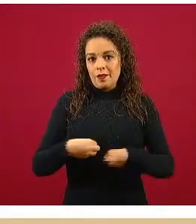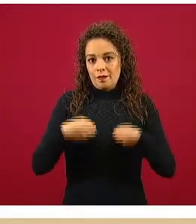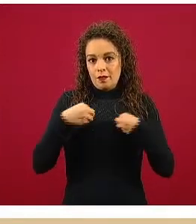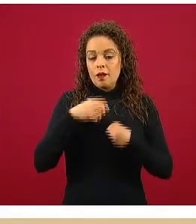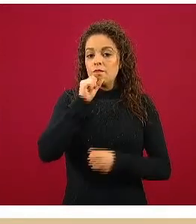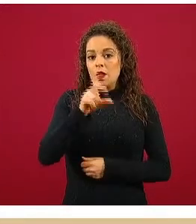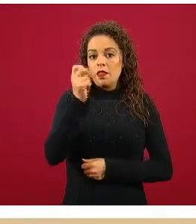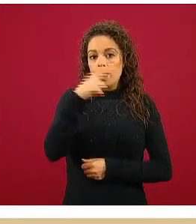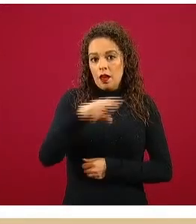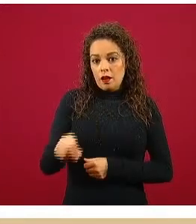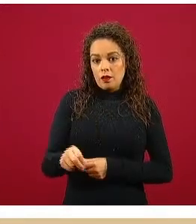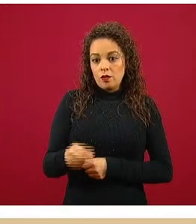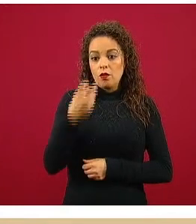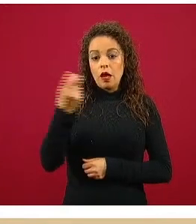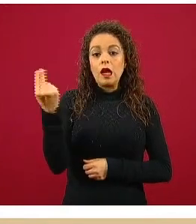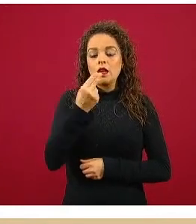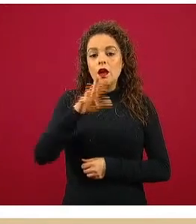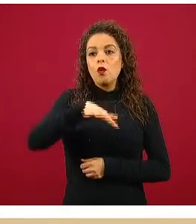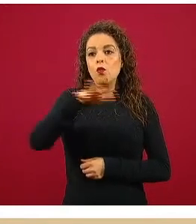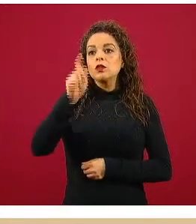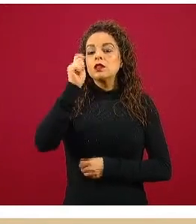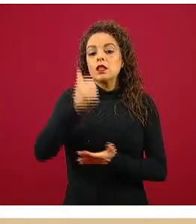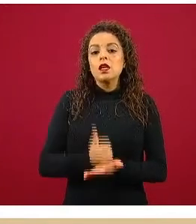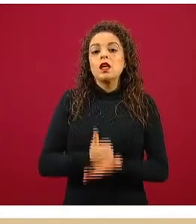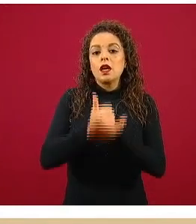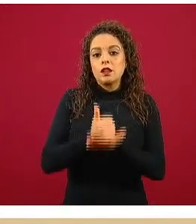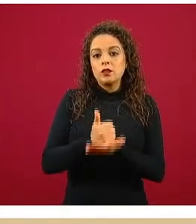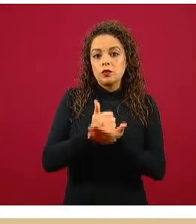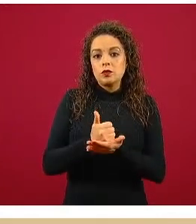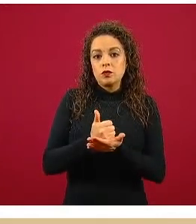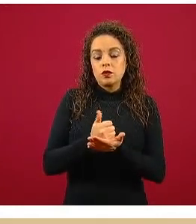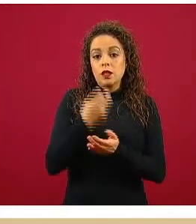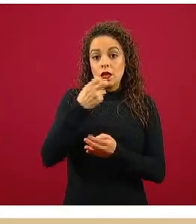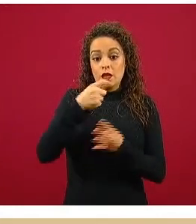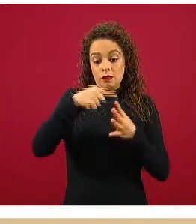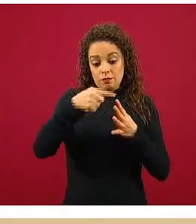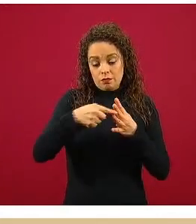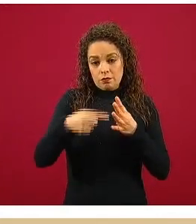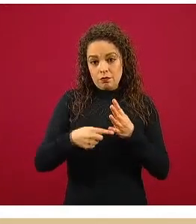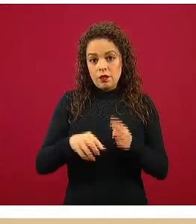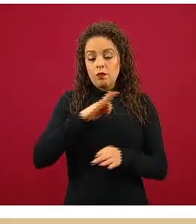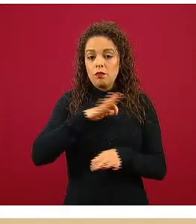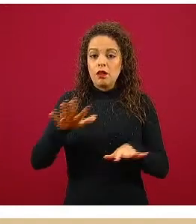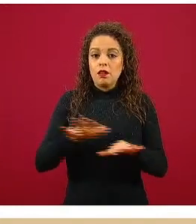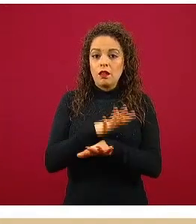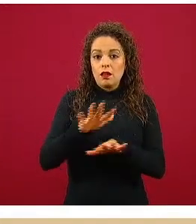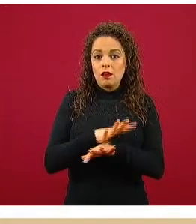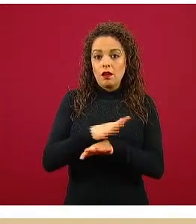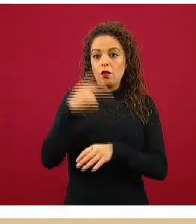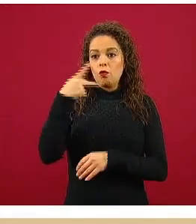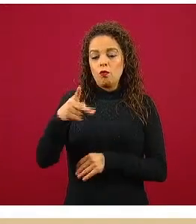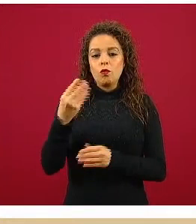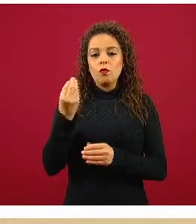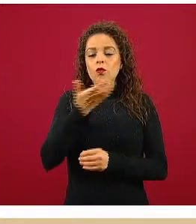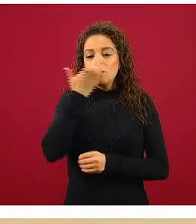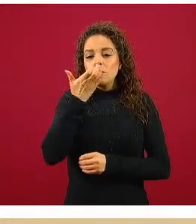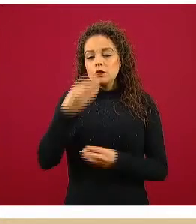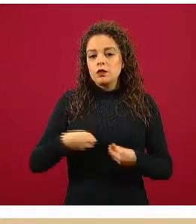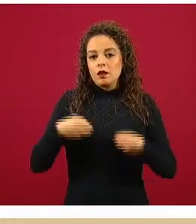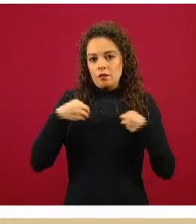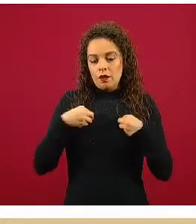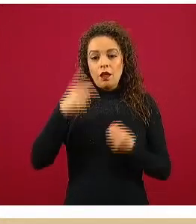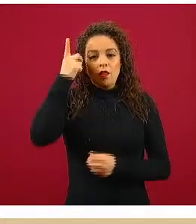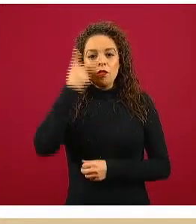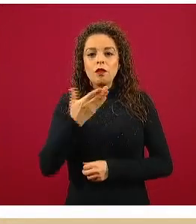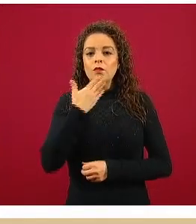negativas pueden provocar diversas alteraciones en nuestro estilo de vida, como dormir mal, comer mal,